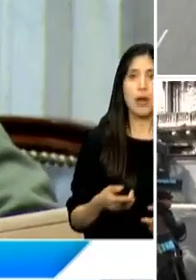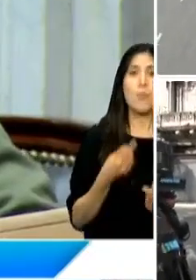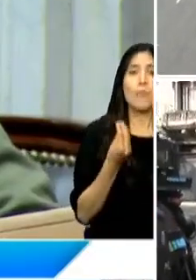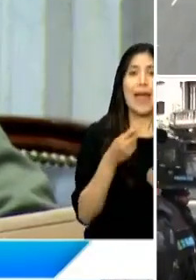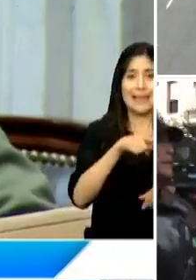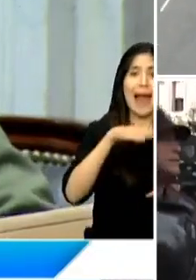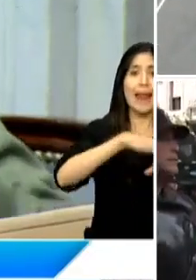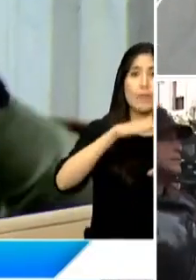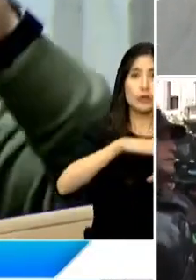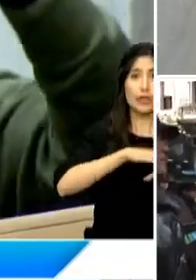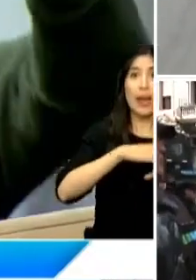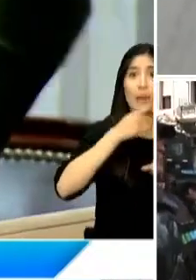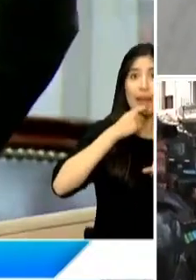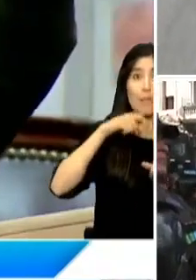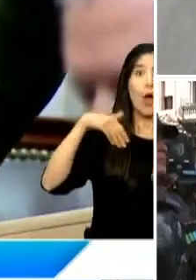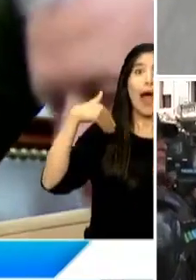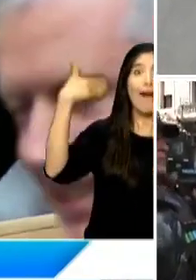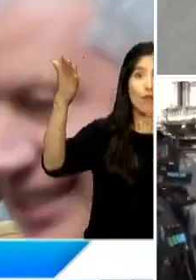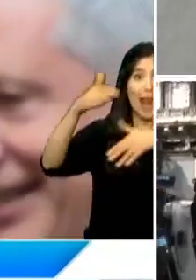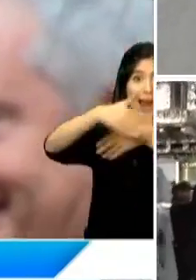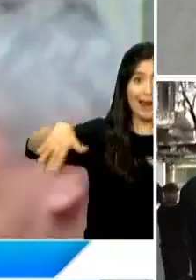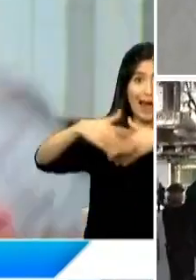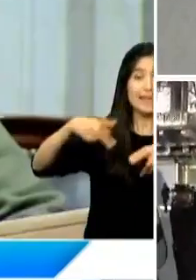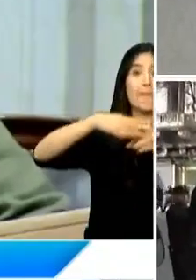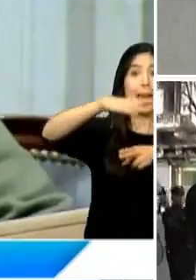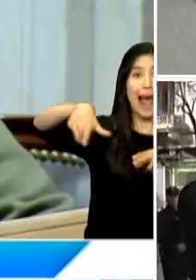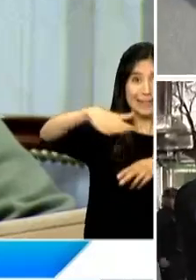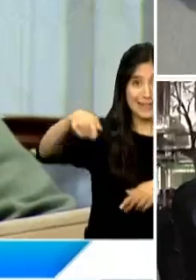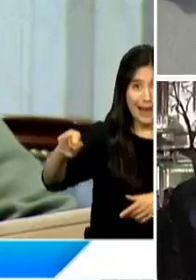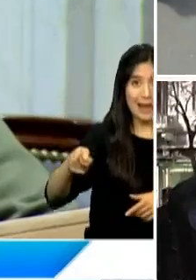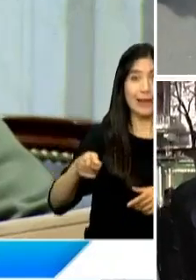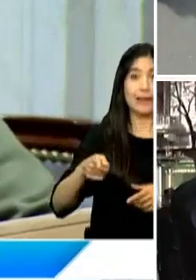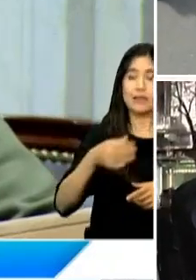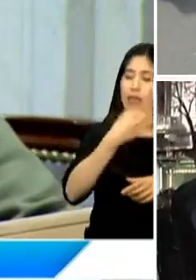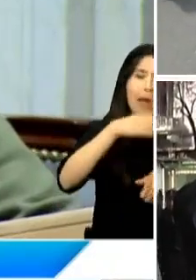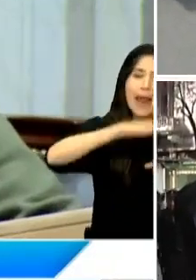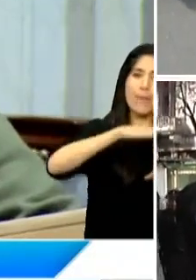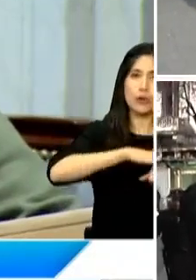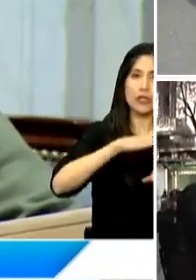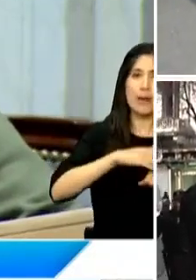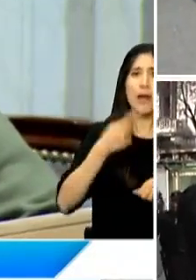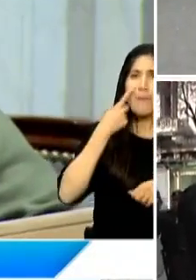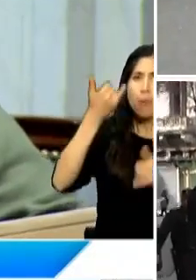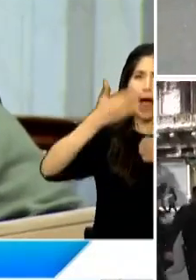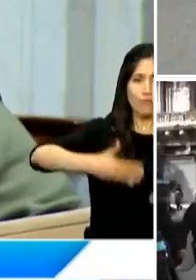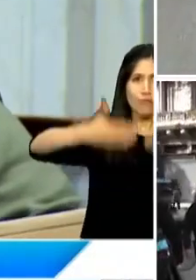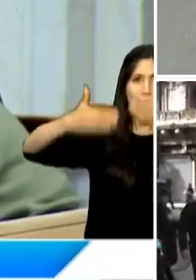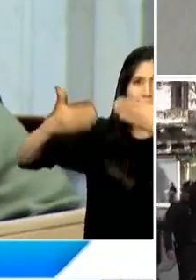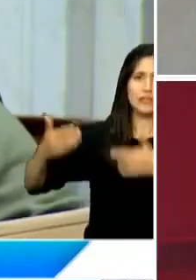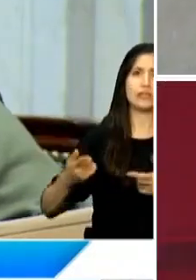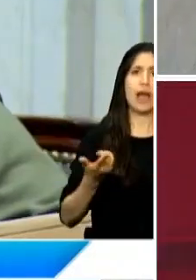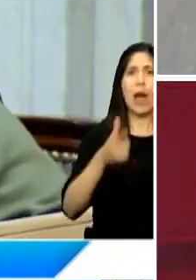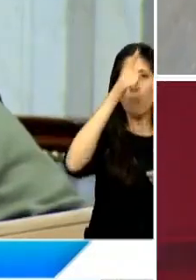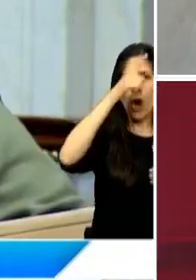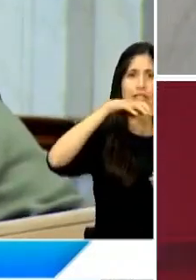aplicará el decreto con el bono. Lo cierto es que ha quedado abajo, es una derrota dura para la oposición esta,